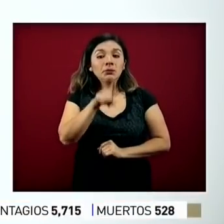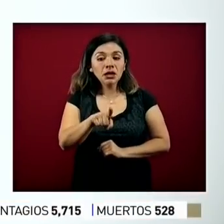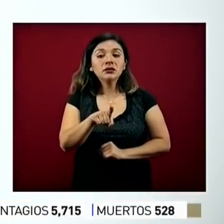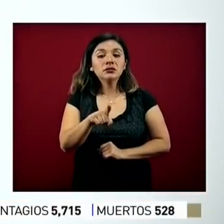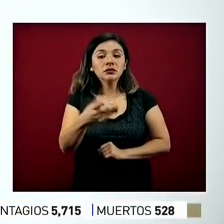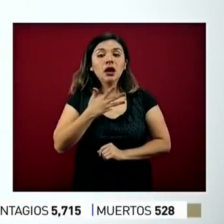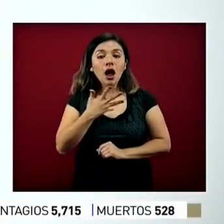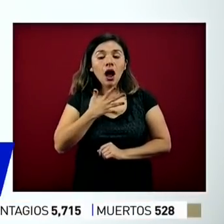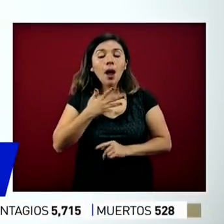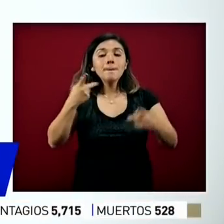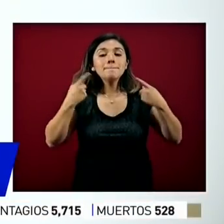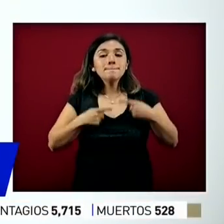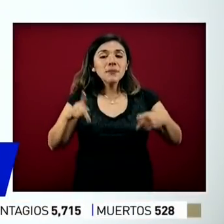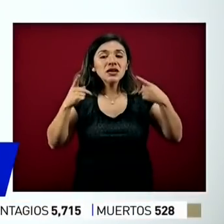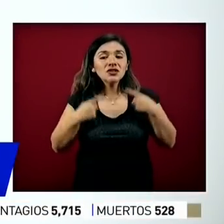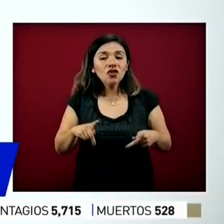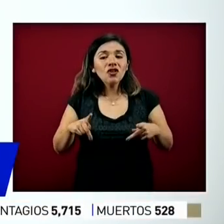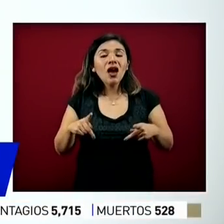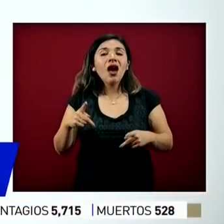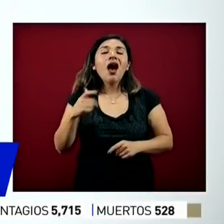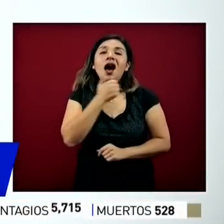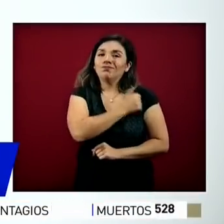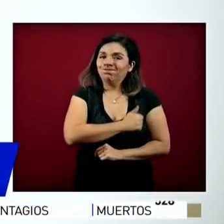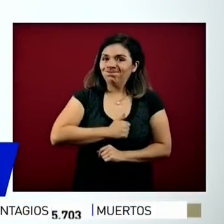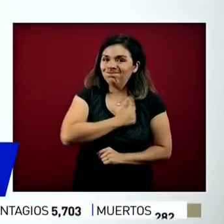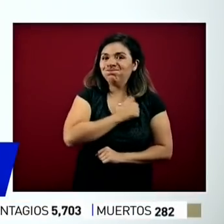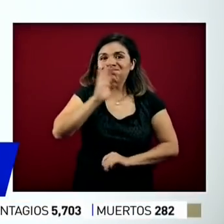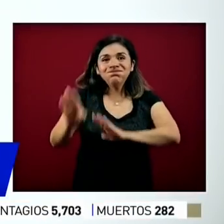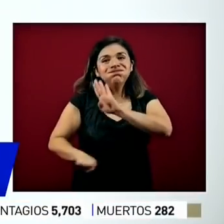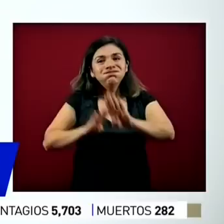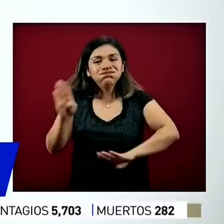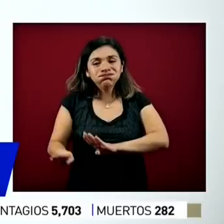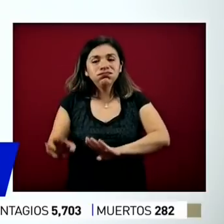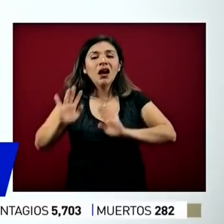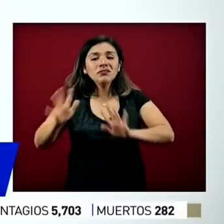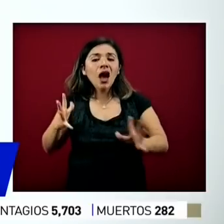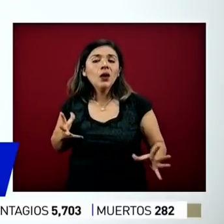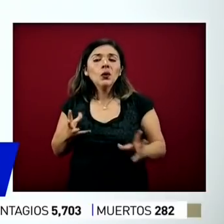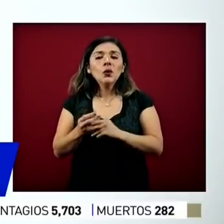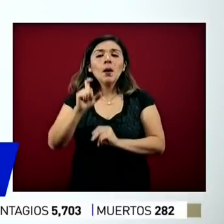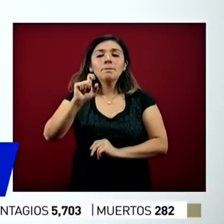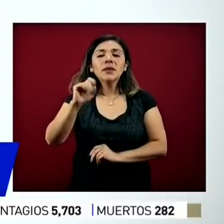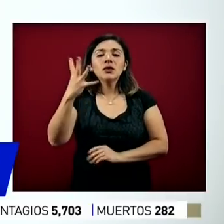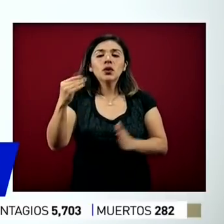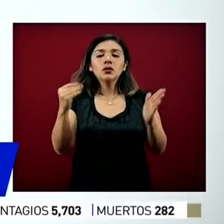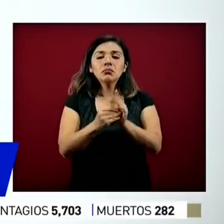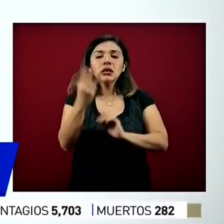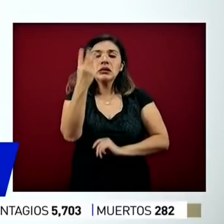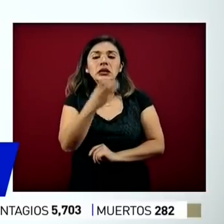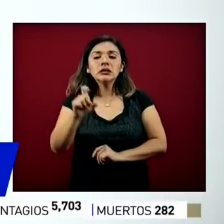actualiza el número de personas que lamentablemente han perdido la vida hasta el momento,